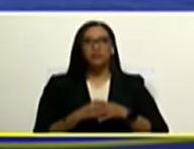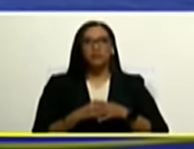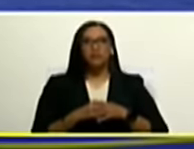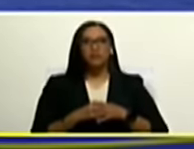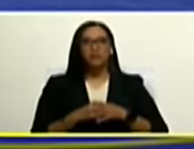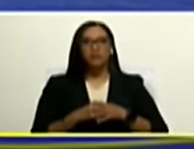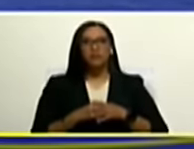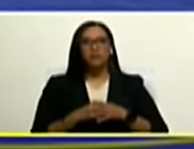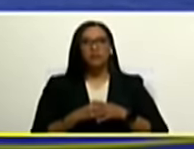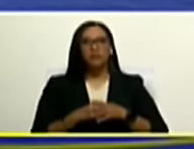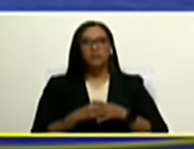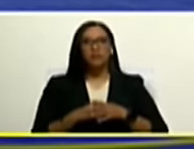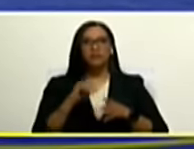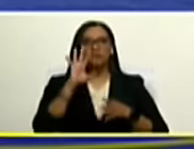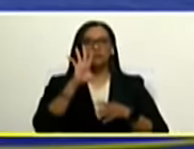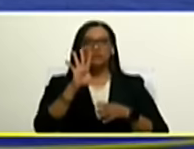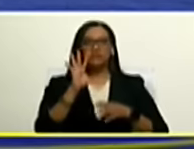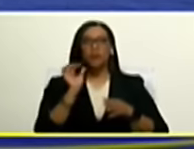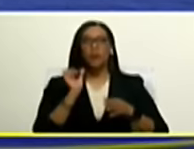en